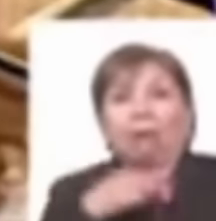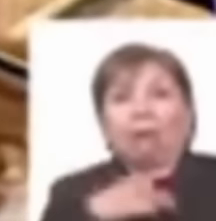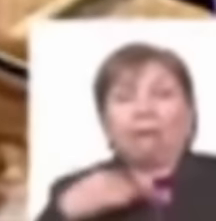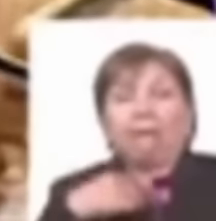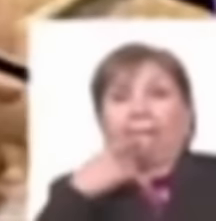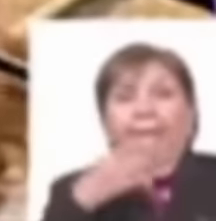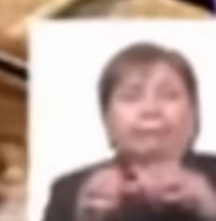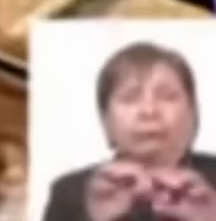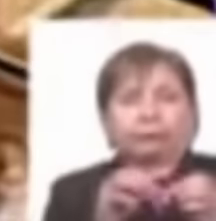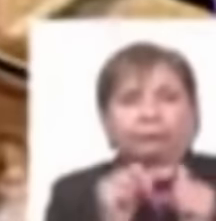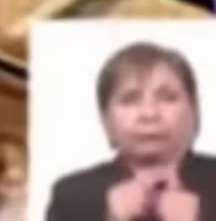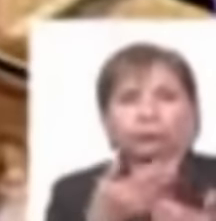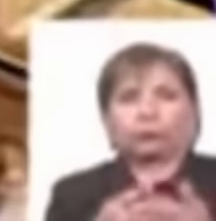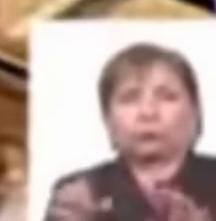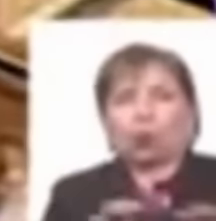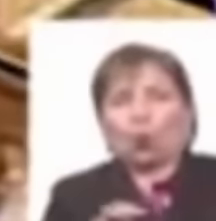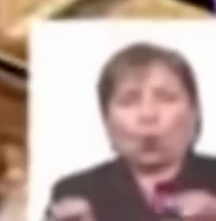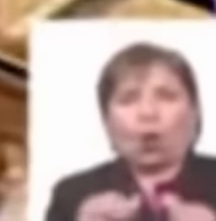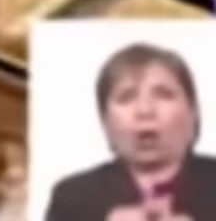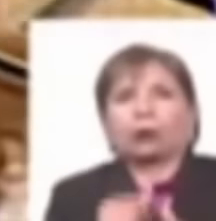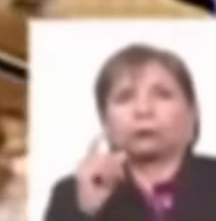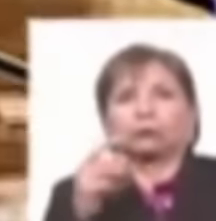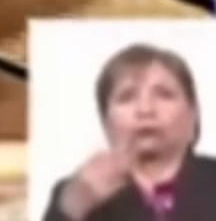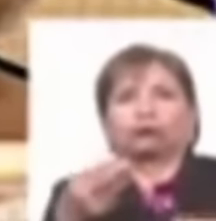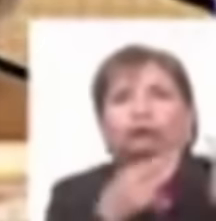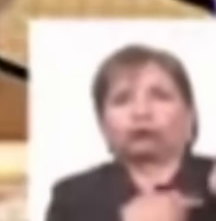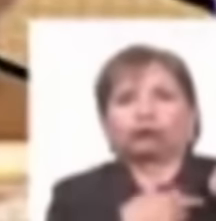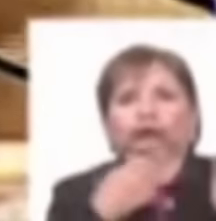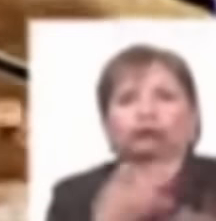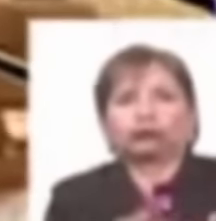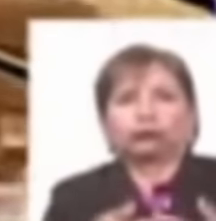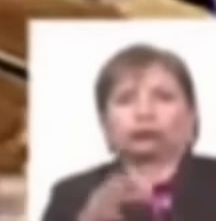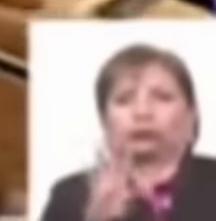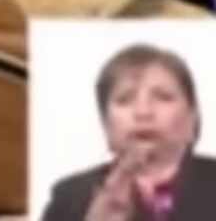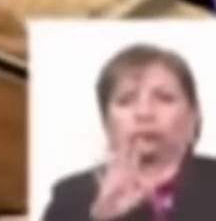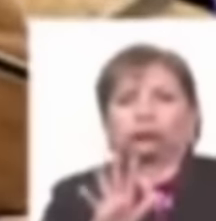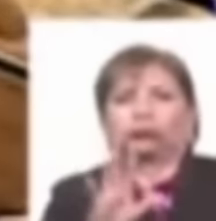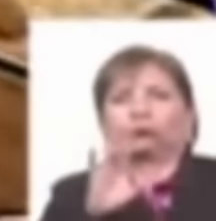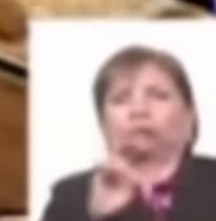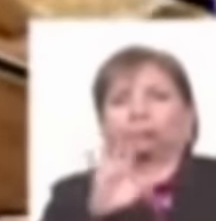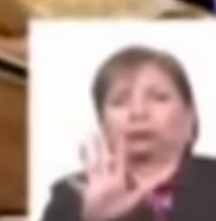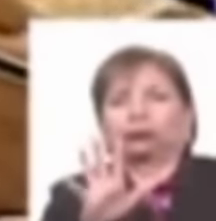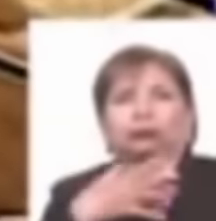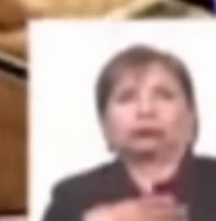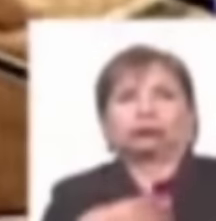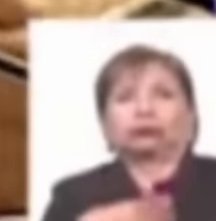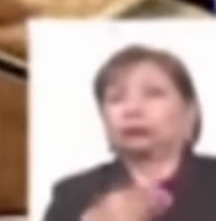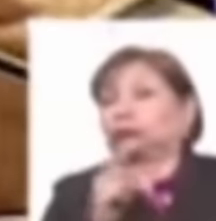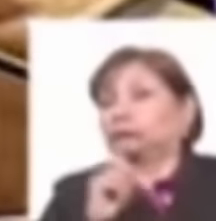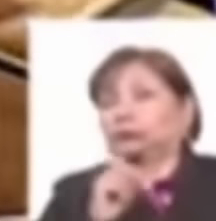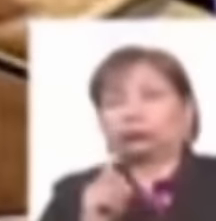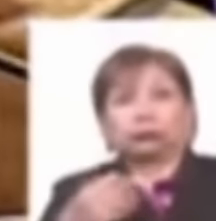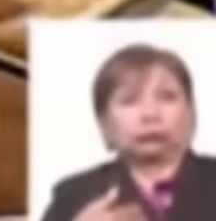está ejecutando o ejerciendo funciones, tiene que estar entre 45 y 75 años. Si no